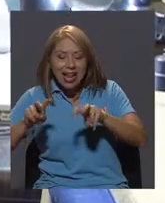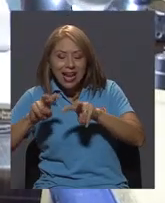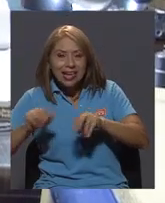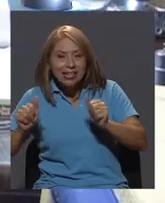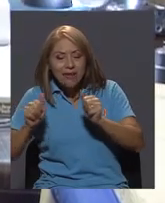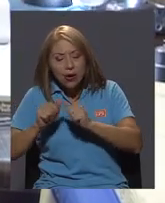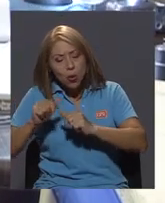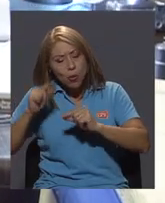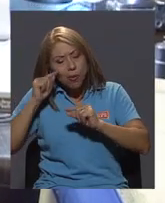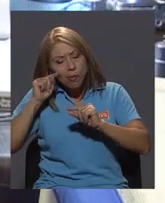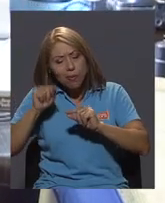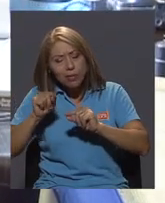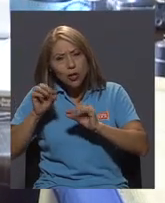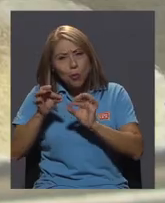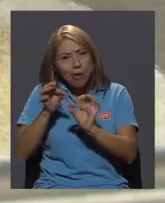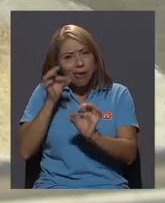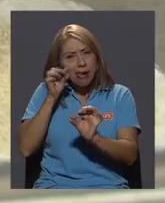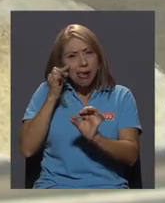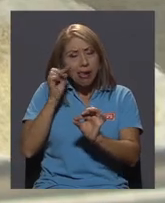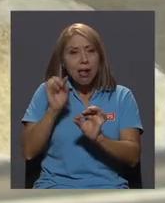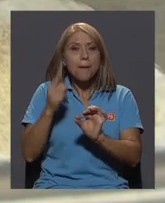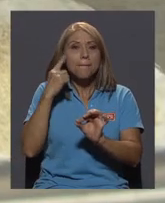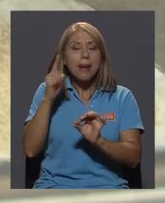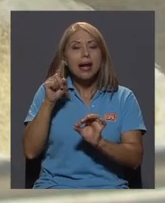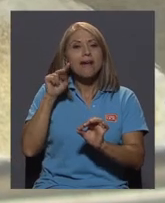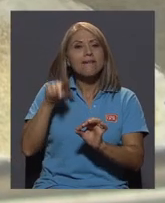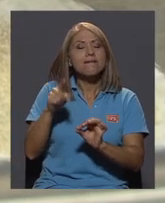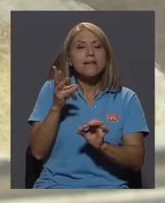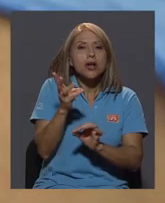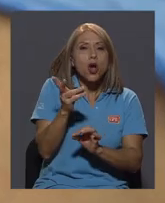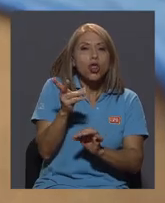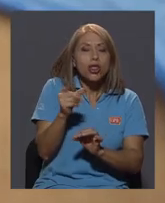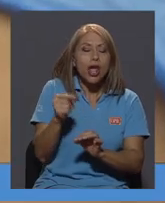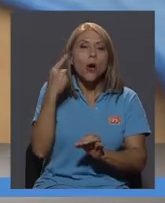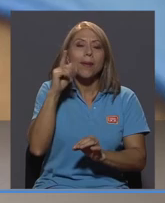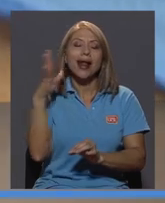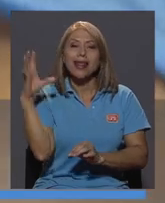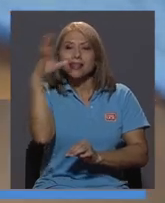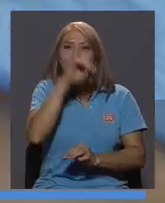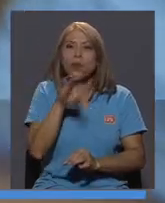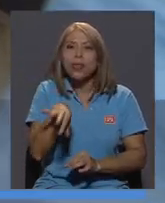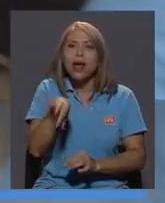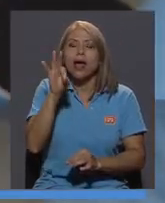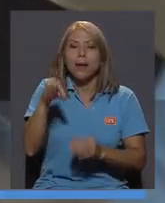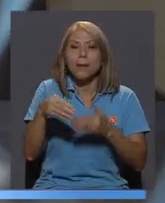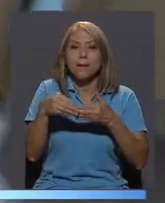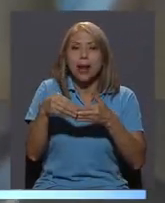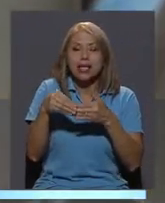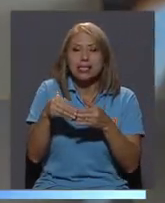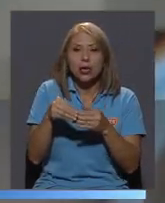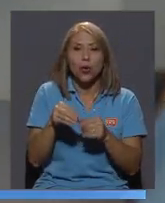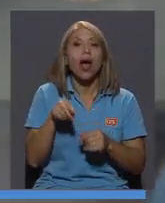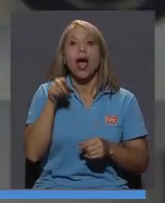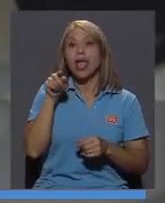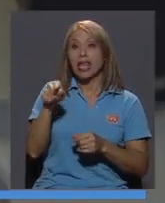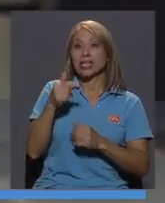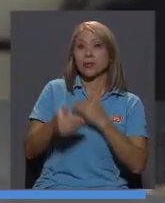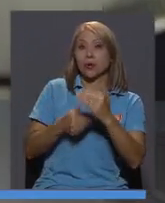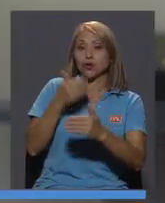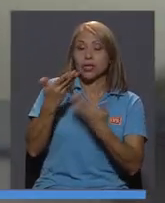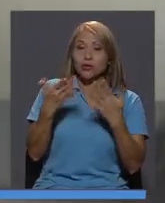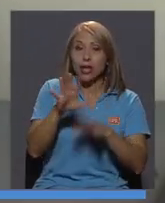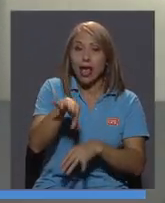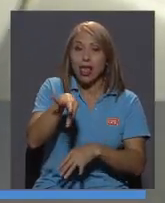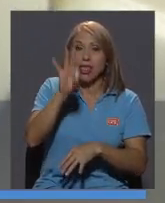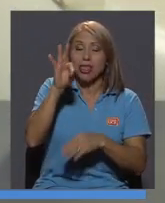hacer realizar el conteo y identificación del micro plástico ahí fue entonces en ese procedimiento donde se identificó el micro